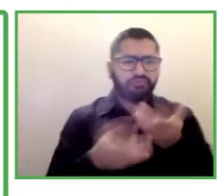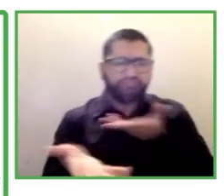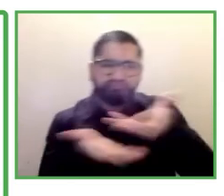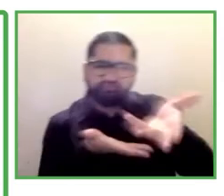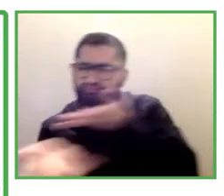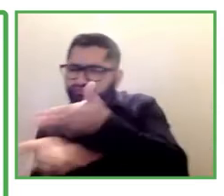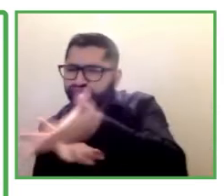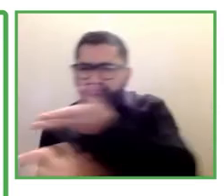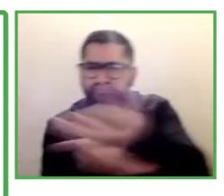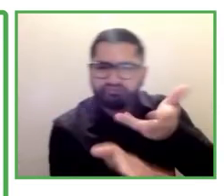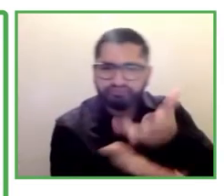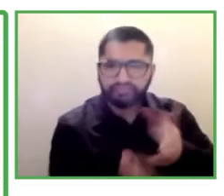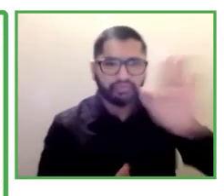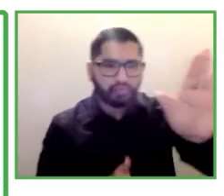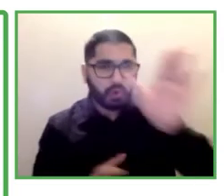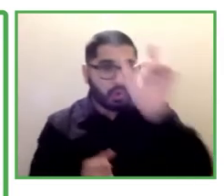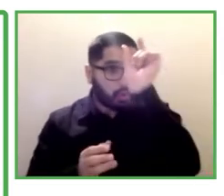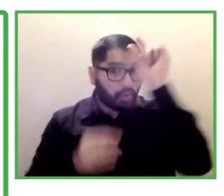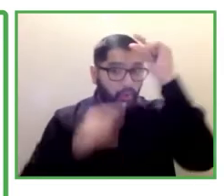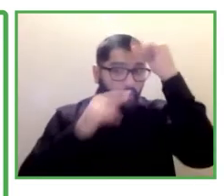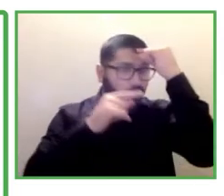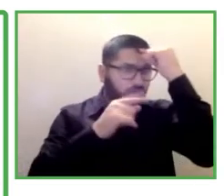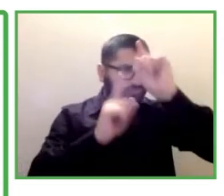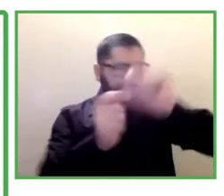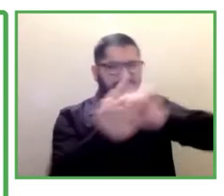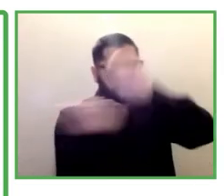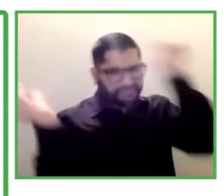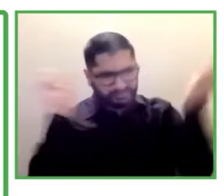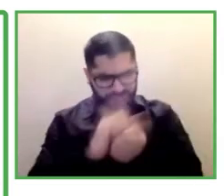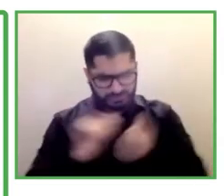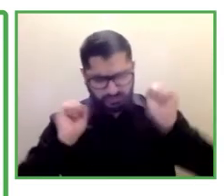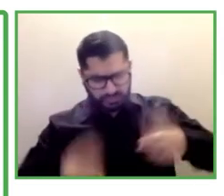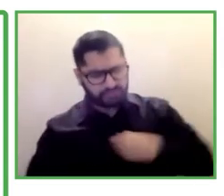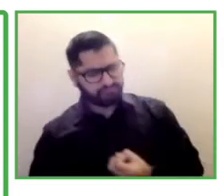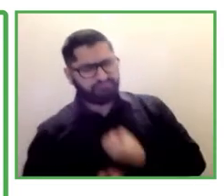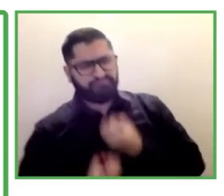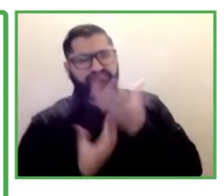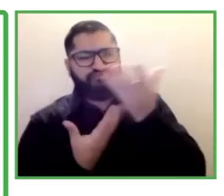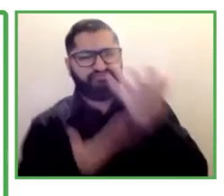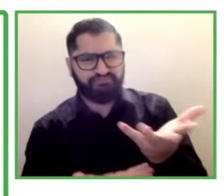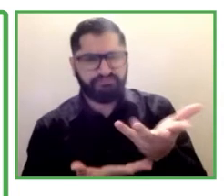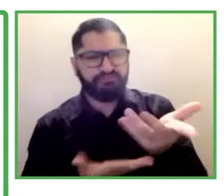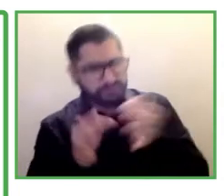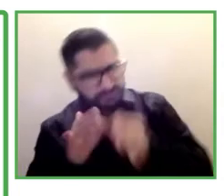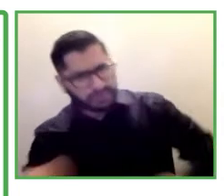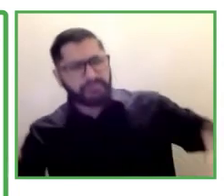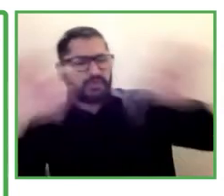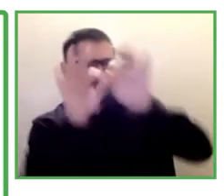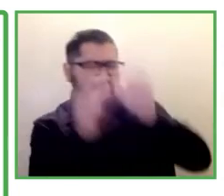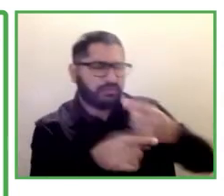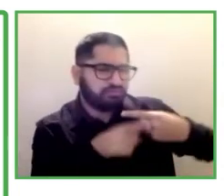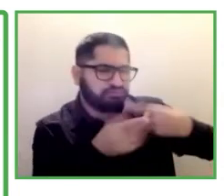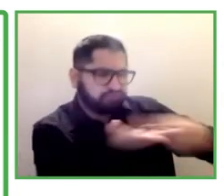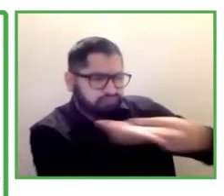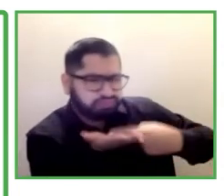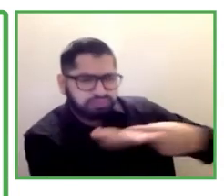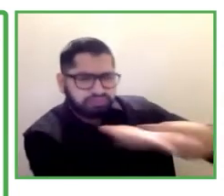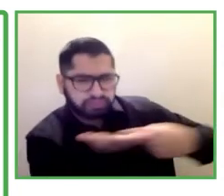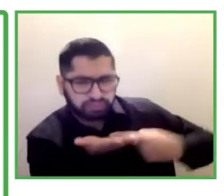gran elefante en la habitación, no hay que ignorarlo, porque si lo ignoramos, el proceso no va a